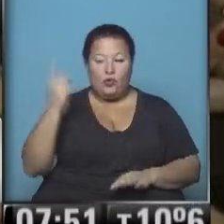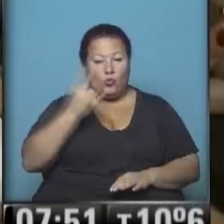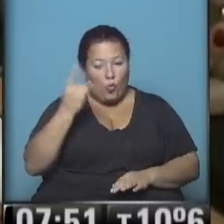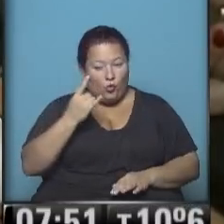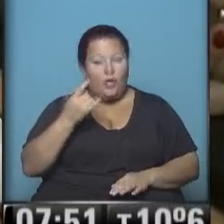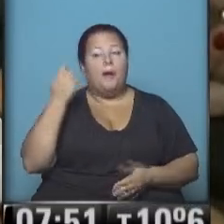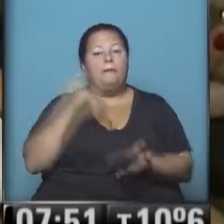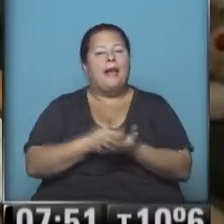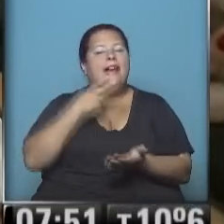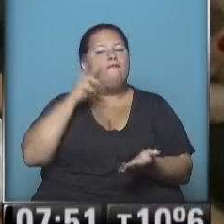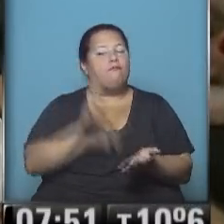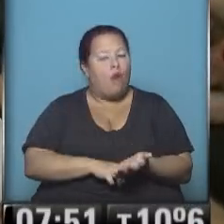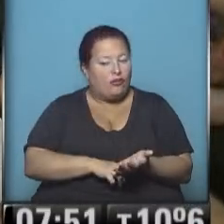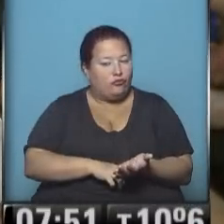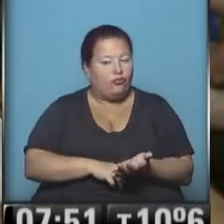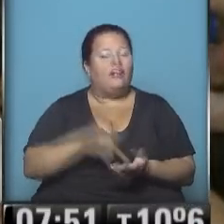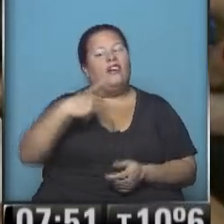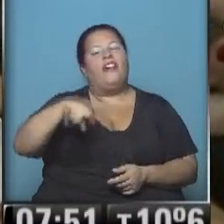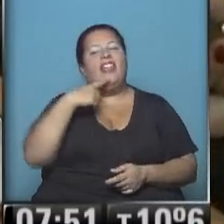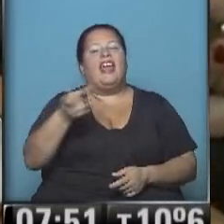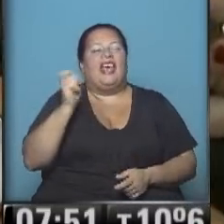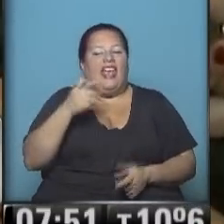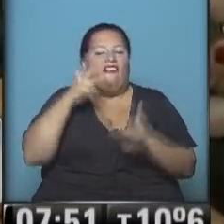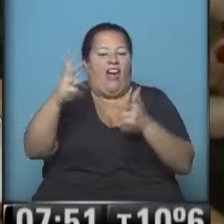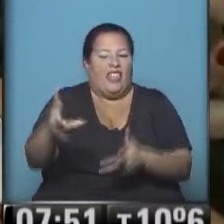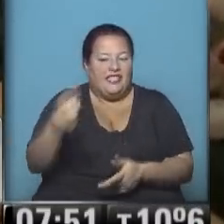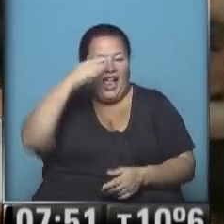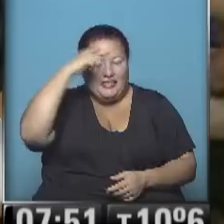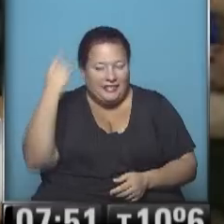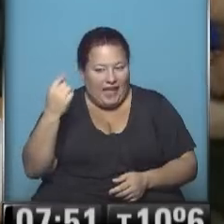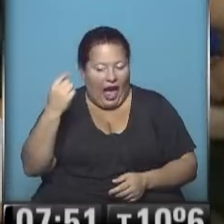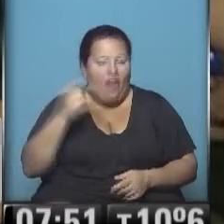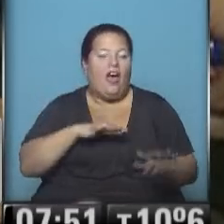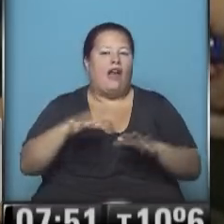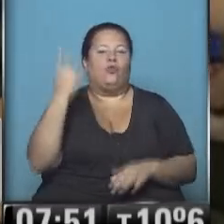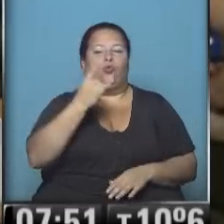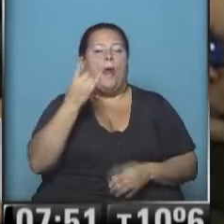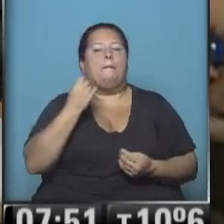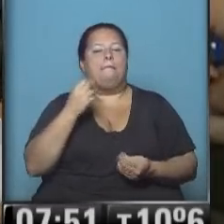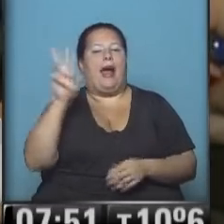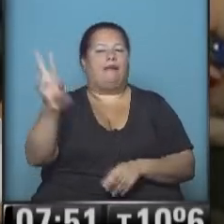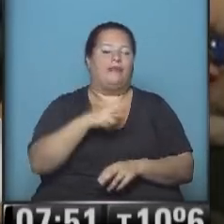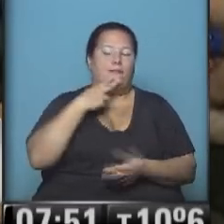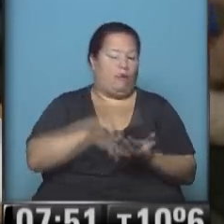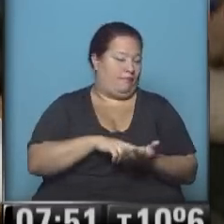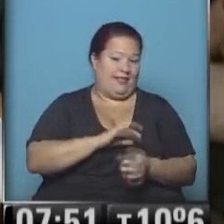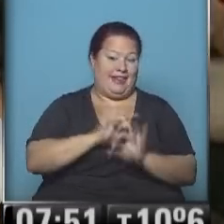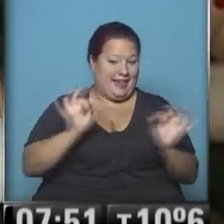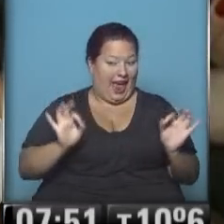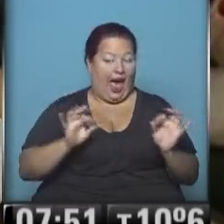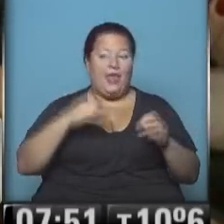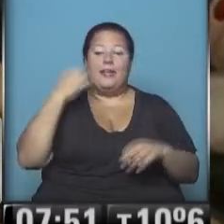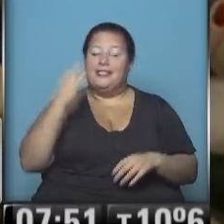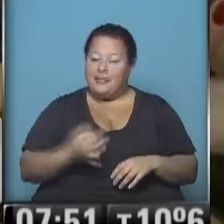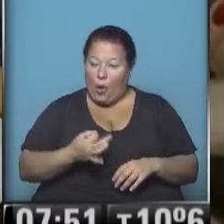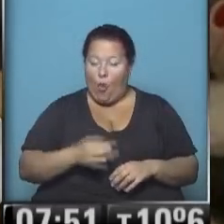pagan impuestos. Eso es lo que van a decir ustedes. ¿Y quién va a decirle al Estado que hizo una actividad ilícita para que le cobre impuesto? Nadie. Pero